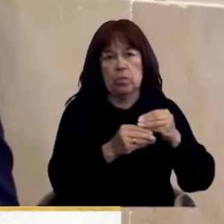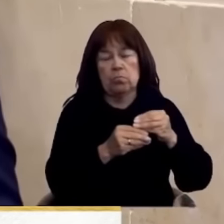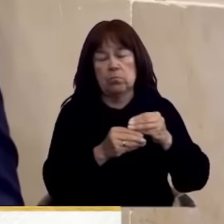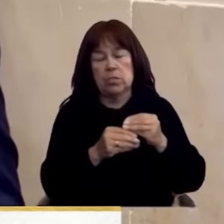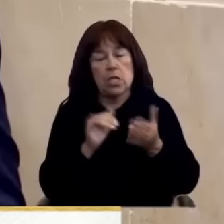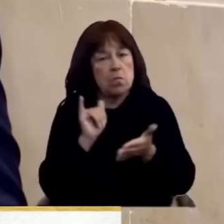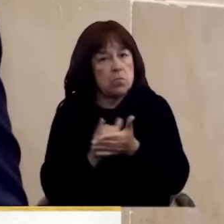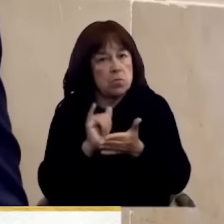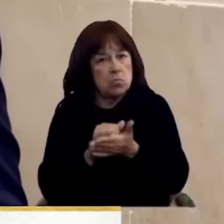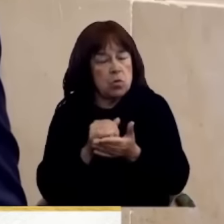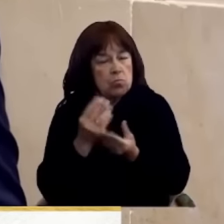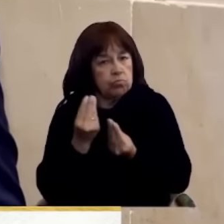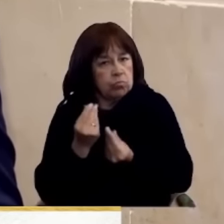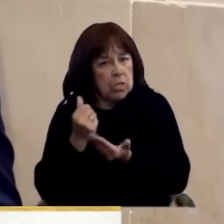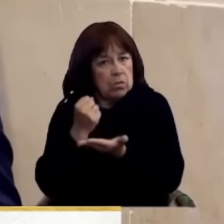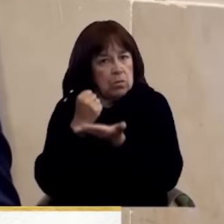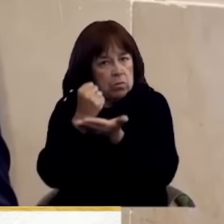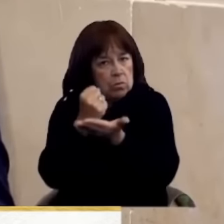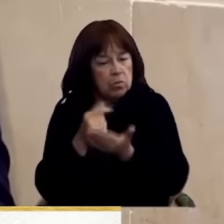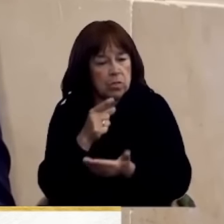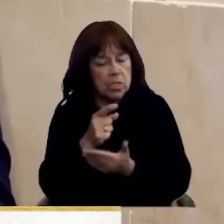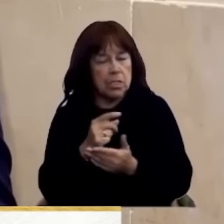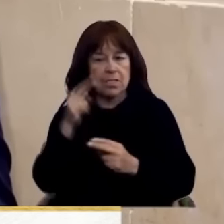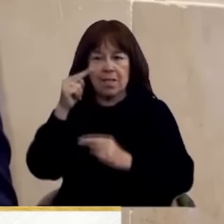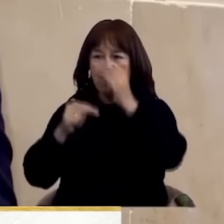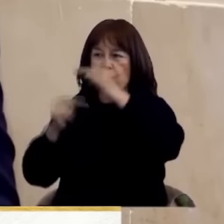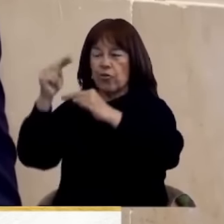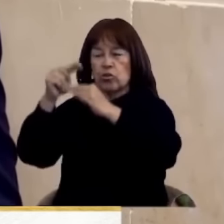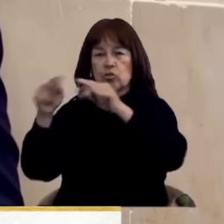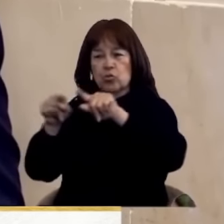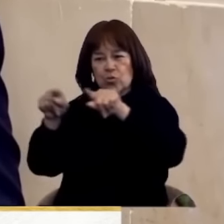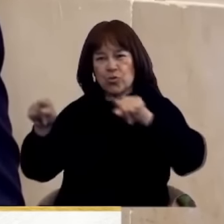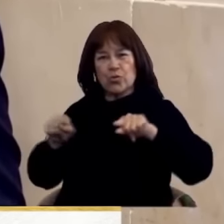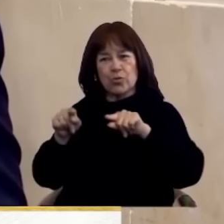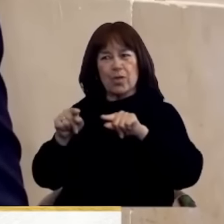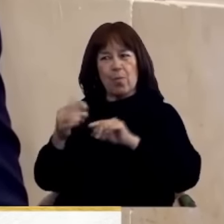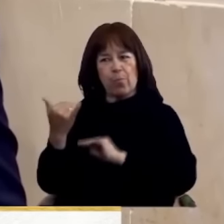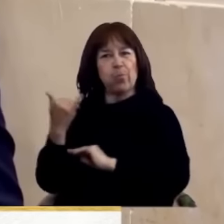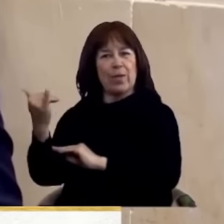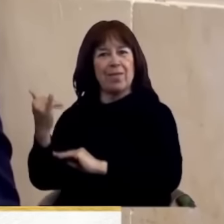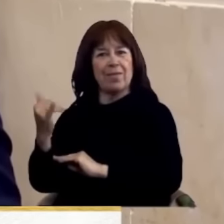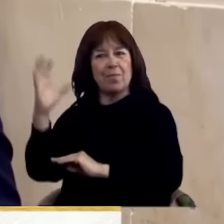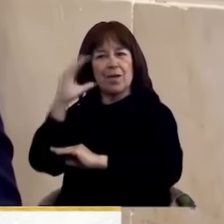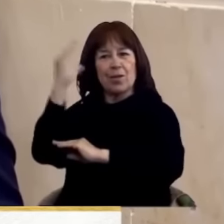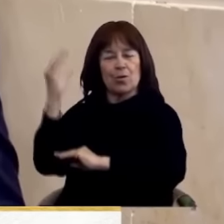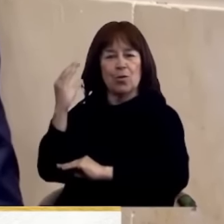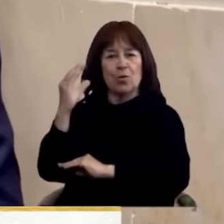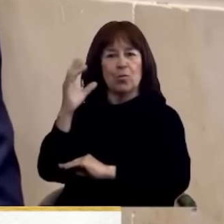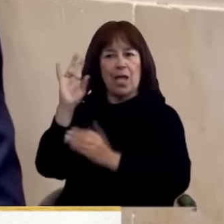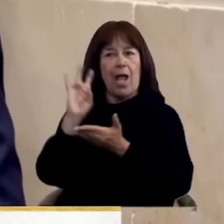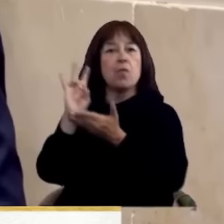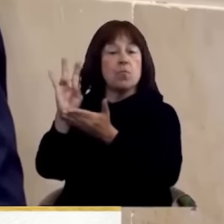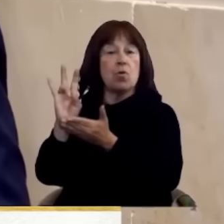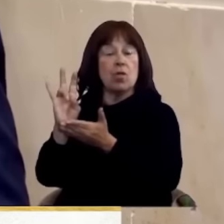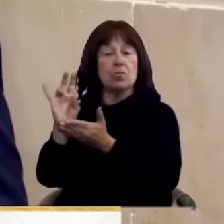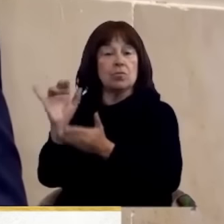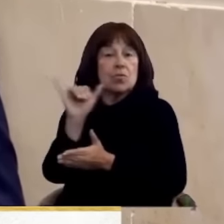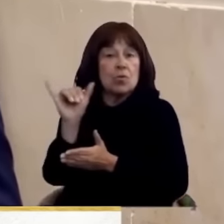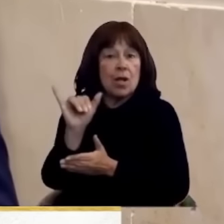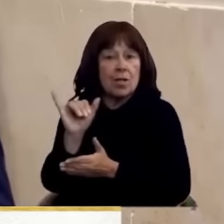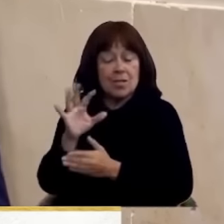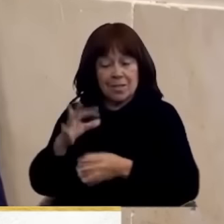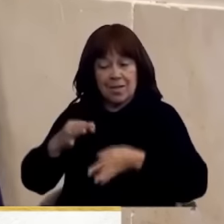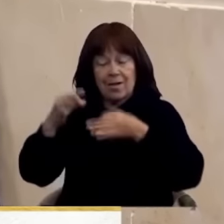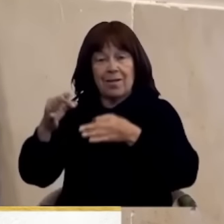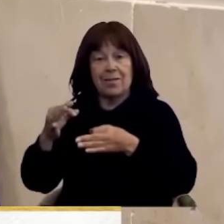valor y que esa infraestructura le quede al país. Hay modelos así y que